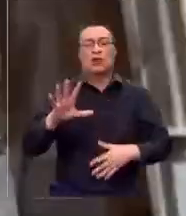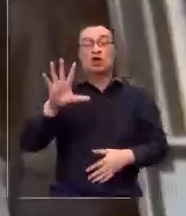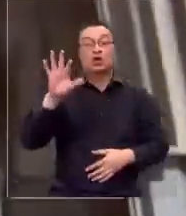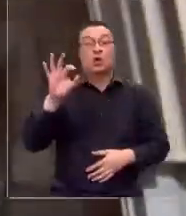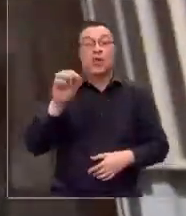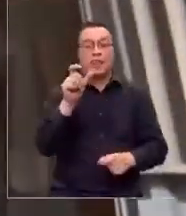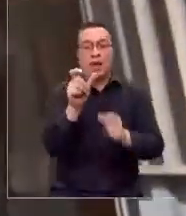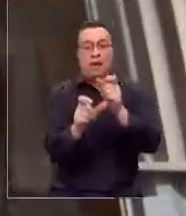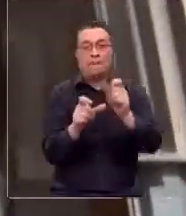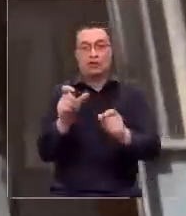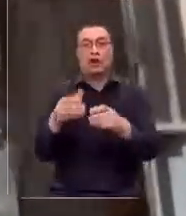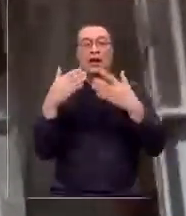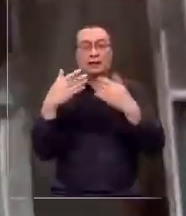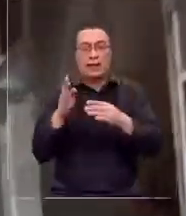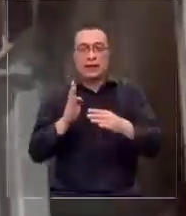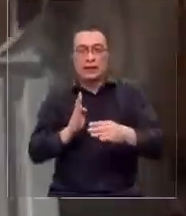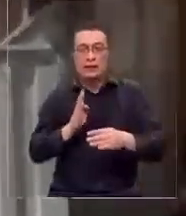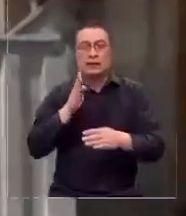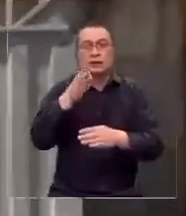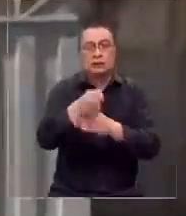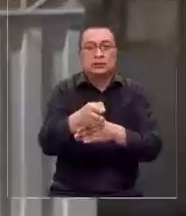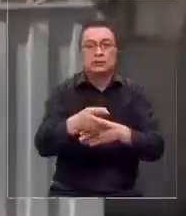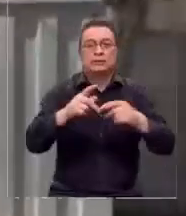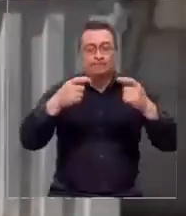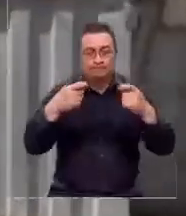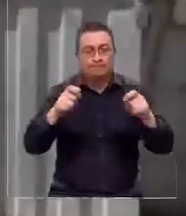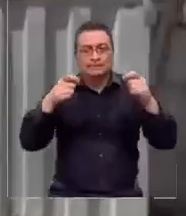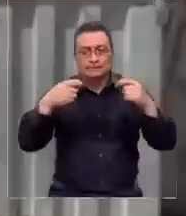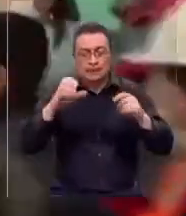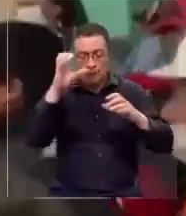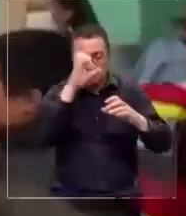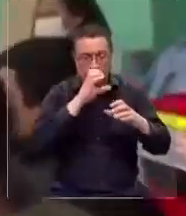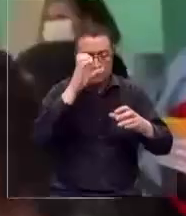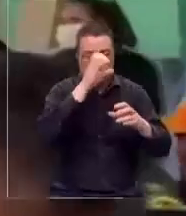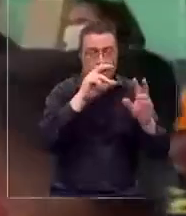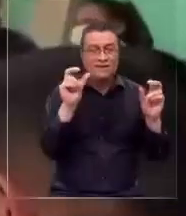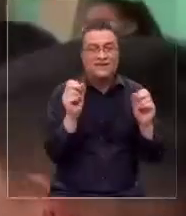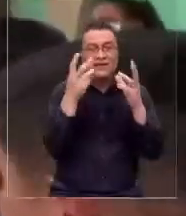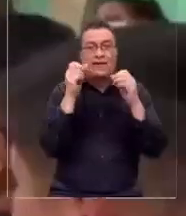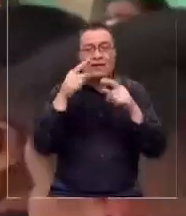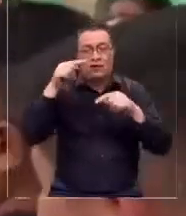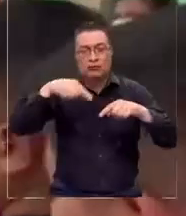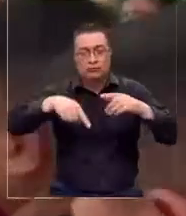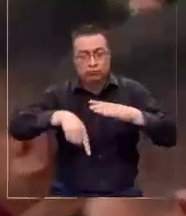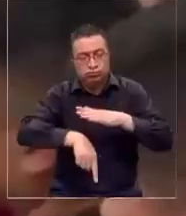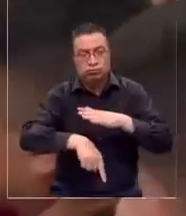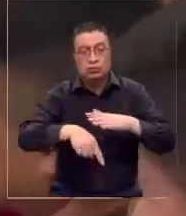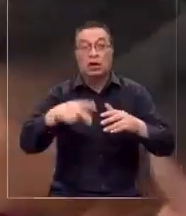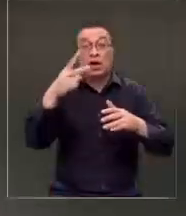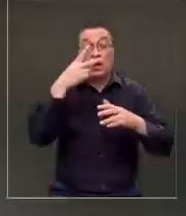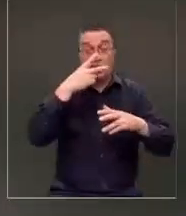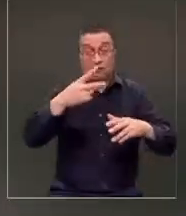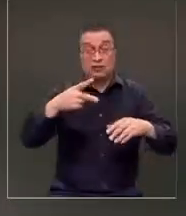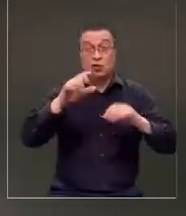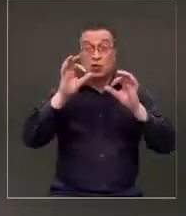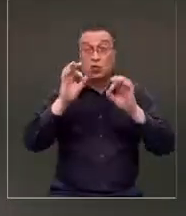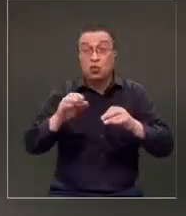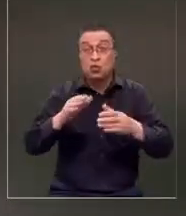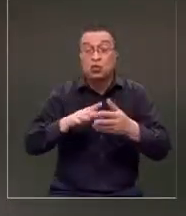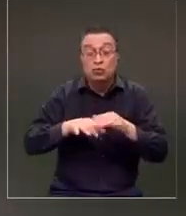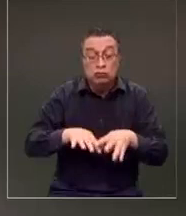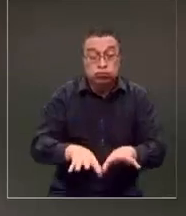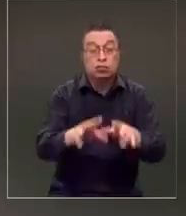50 personas que ya partió a la zona para intentar encontrar sobrevivientes. Revisemos el momento en que se produce